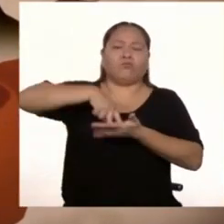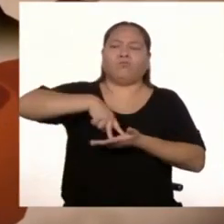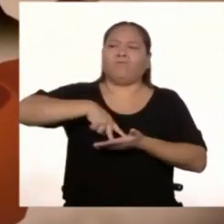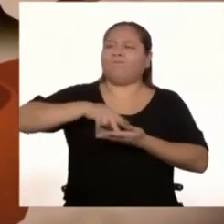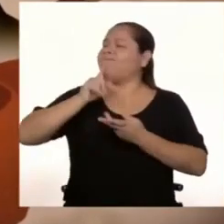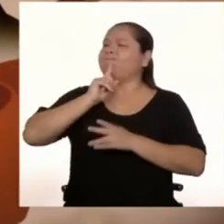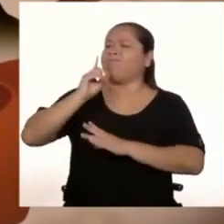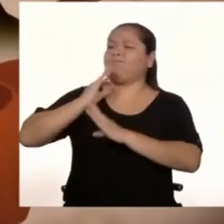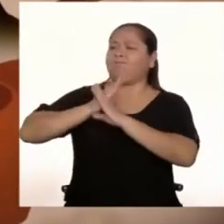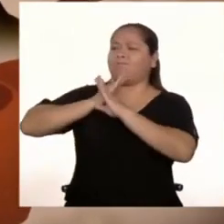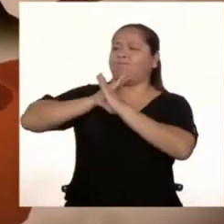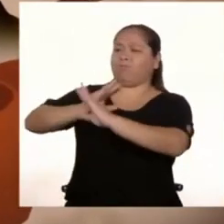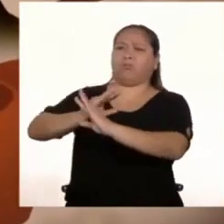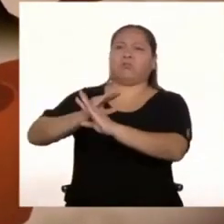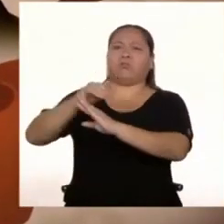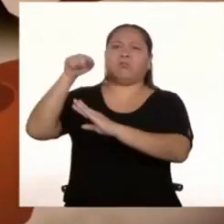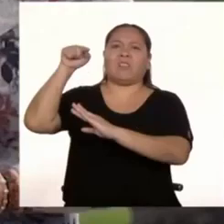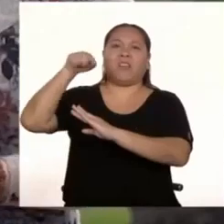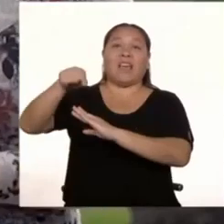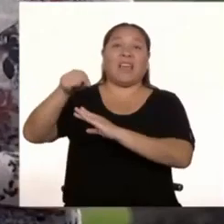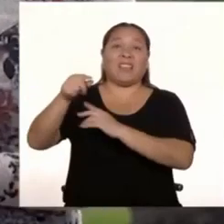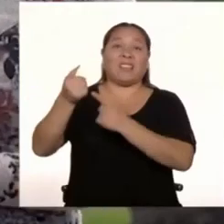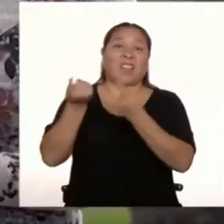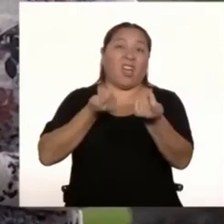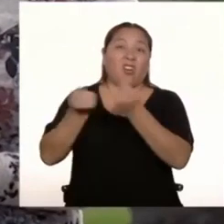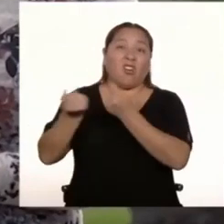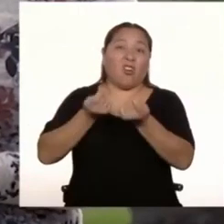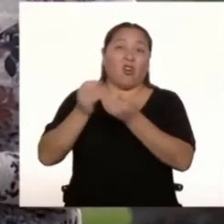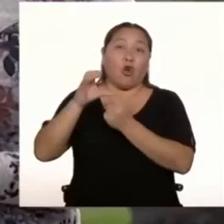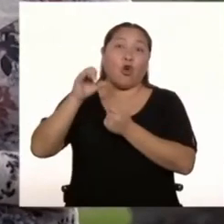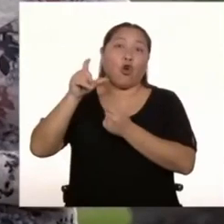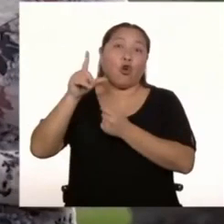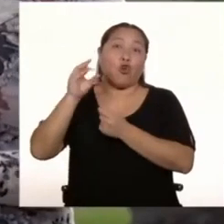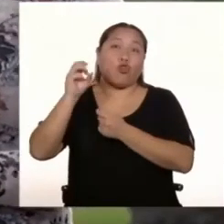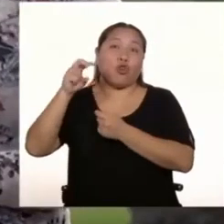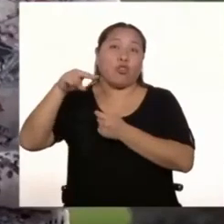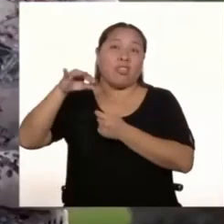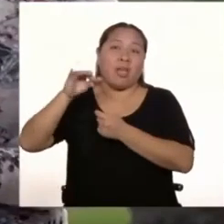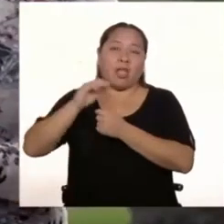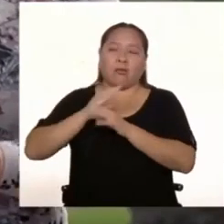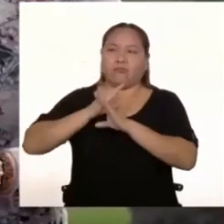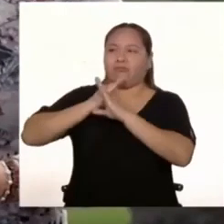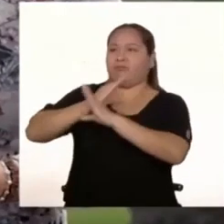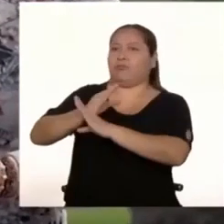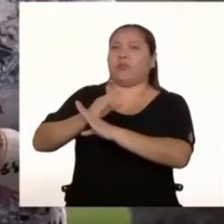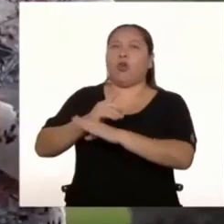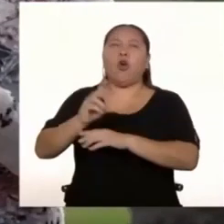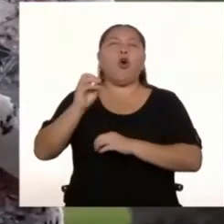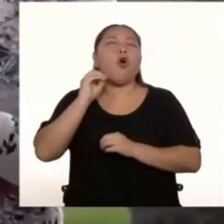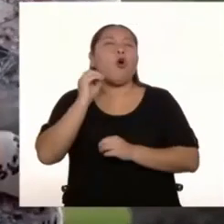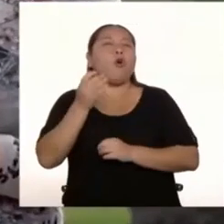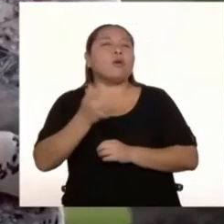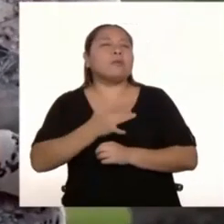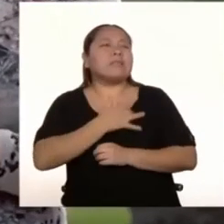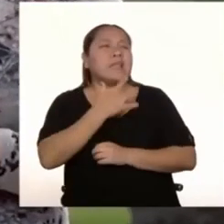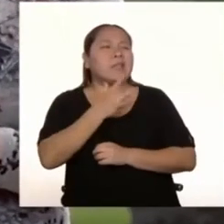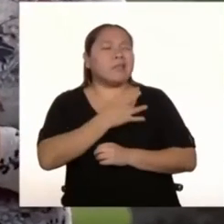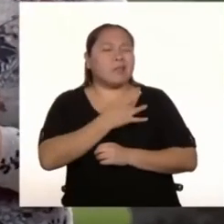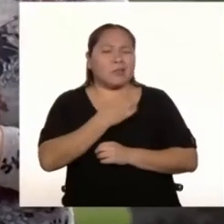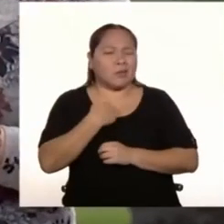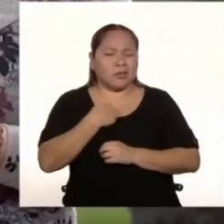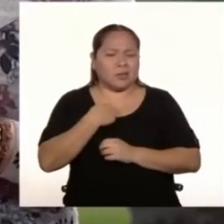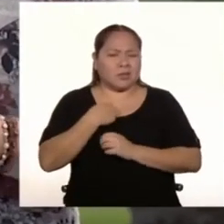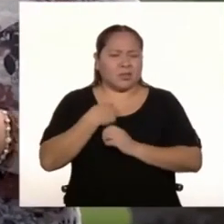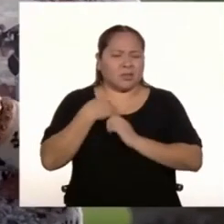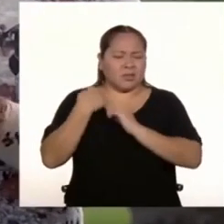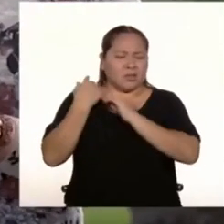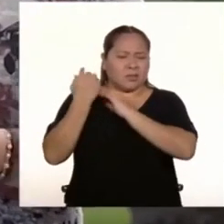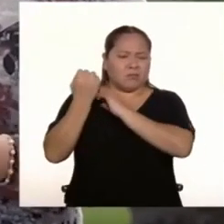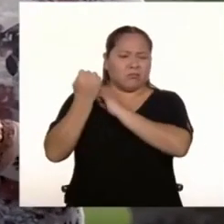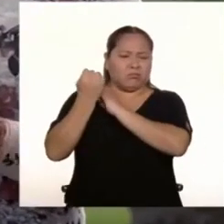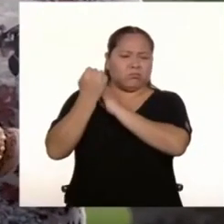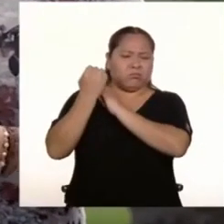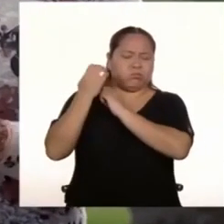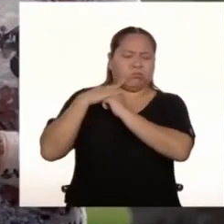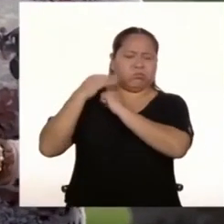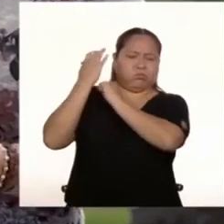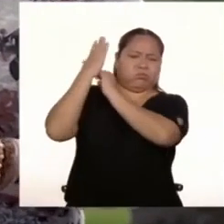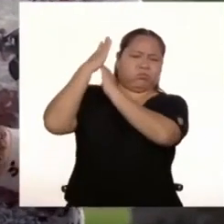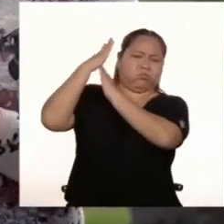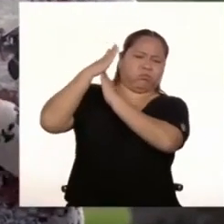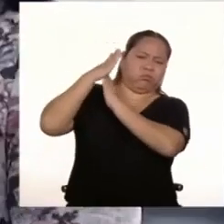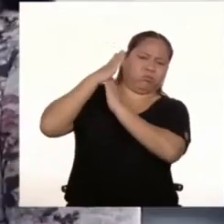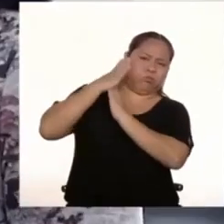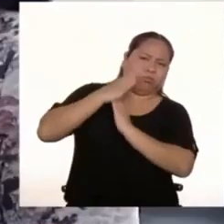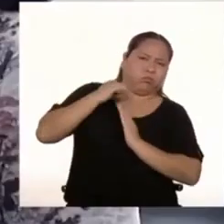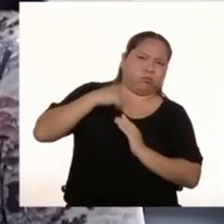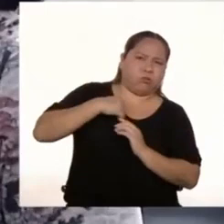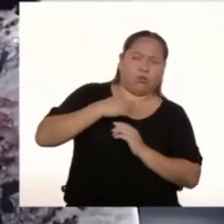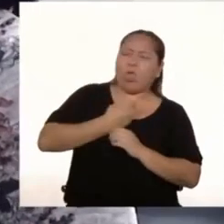del gobierno colonial o porque han sentido que se han afectado sus intereses y por lo tanto se han opuesto